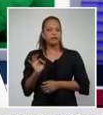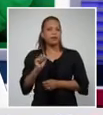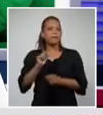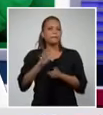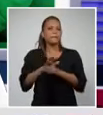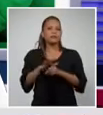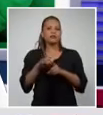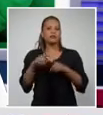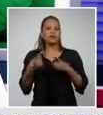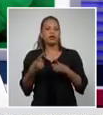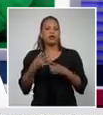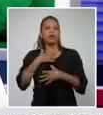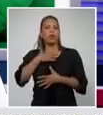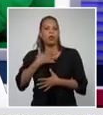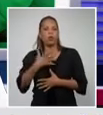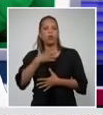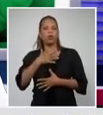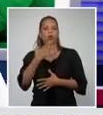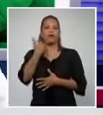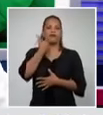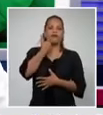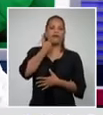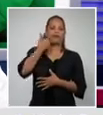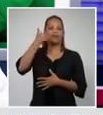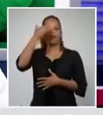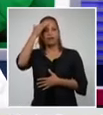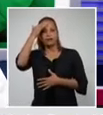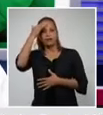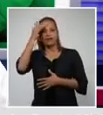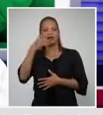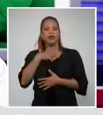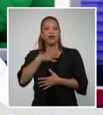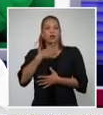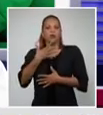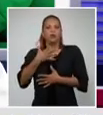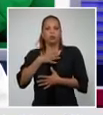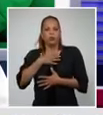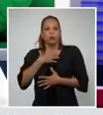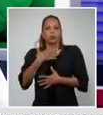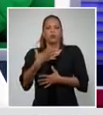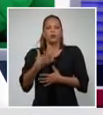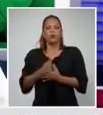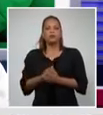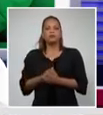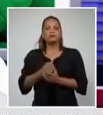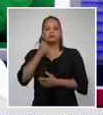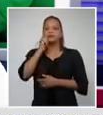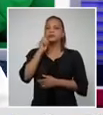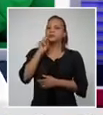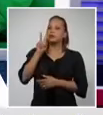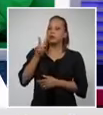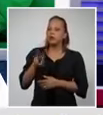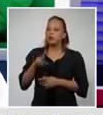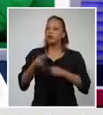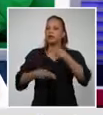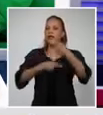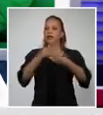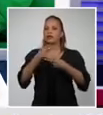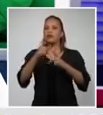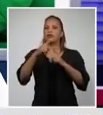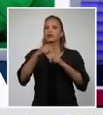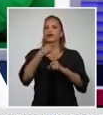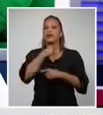inicialmente con tos, con fiebre, con falta de aire, se evaluó inicialmente test negativo, después se vuelve a